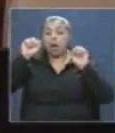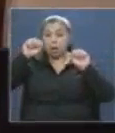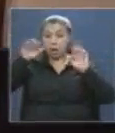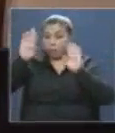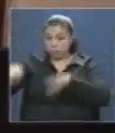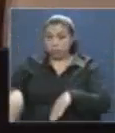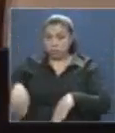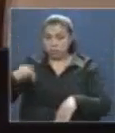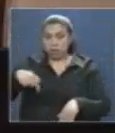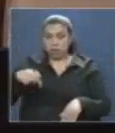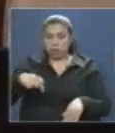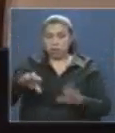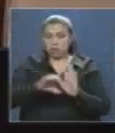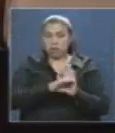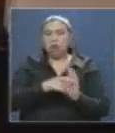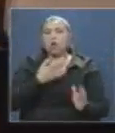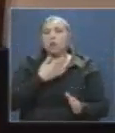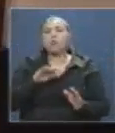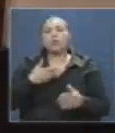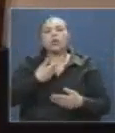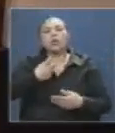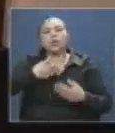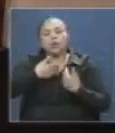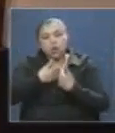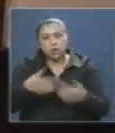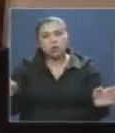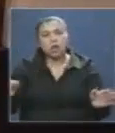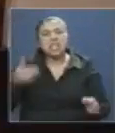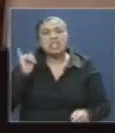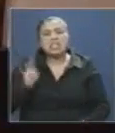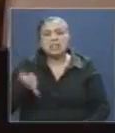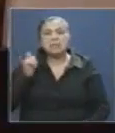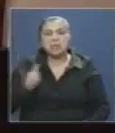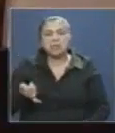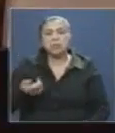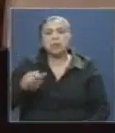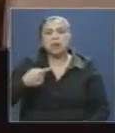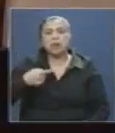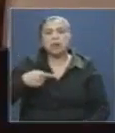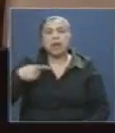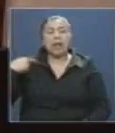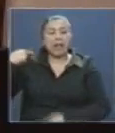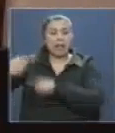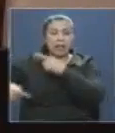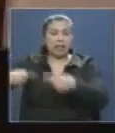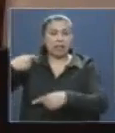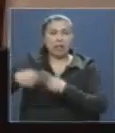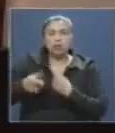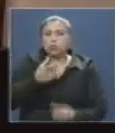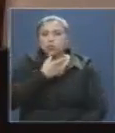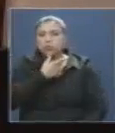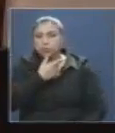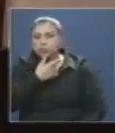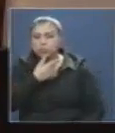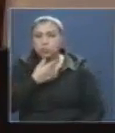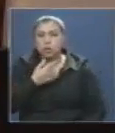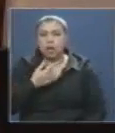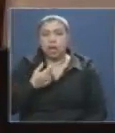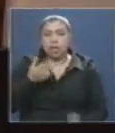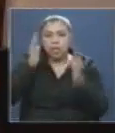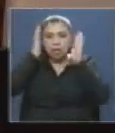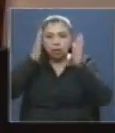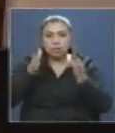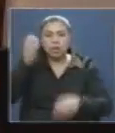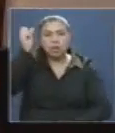constitucional porque los liberales, presidente, siempre hemos estado y hemos tenido históricamente una sospecha hacia la concentración